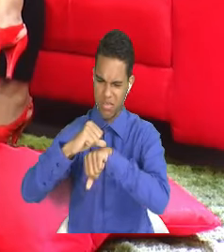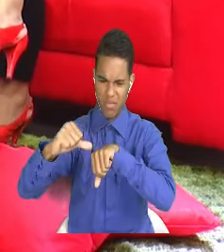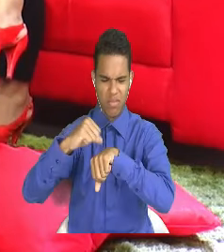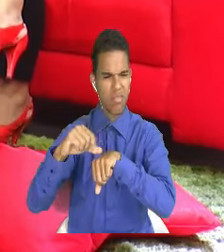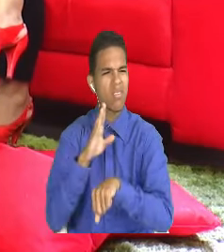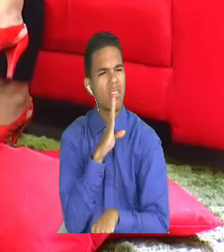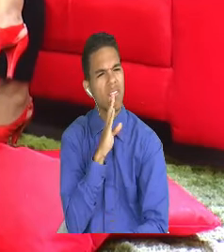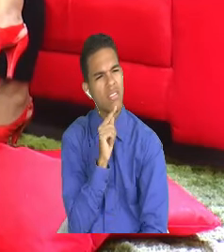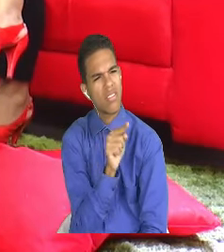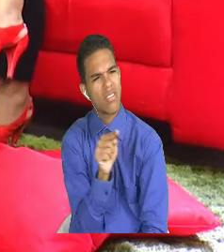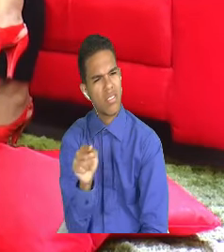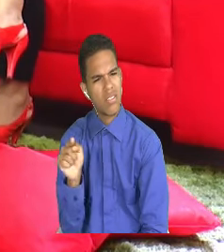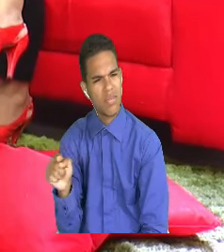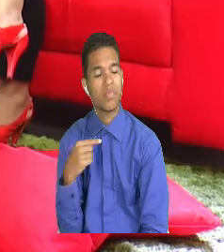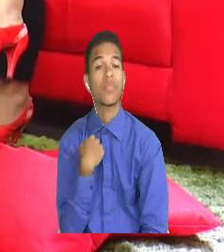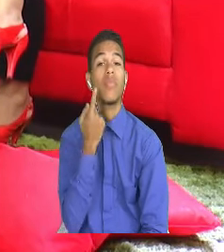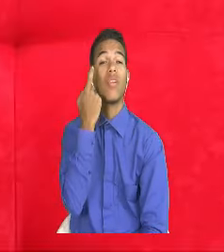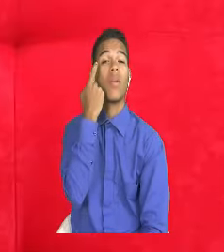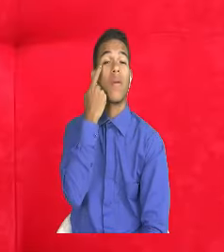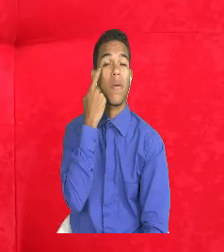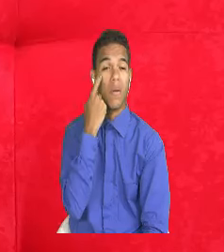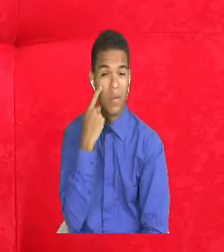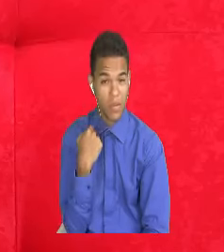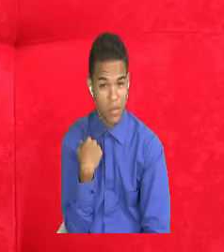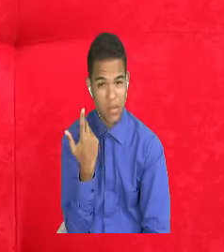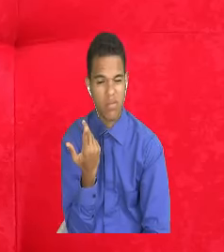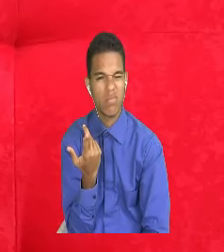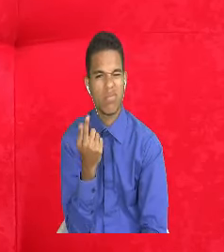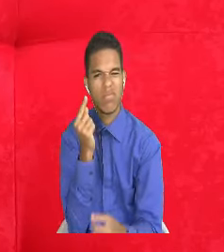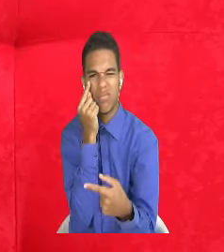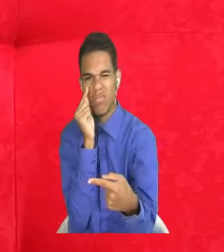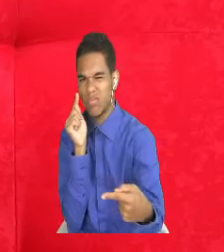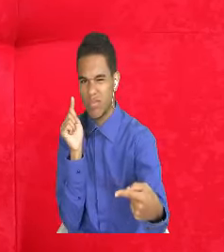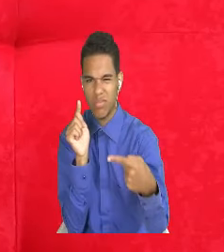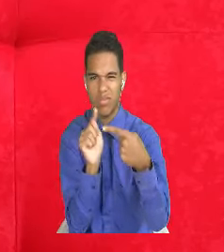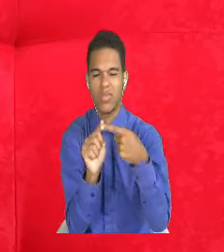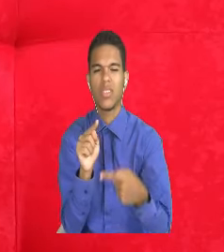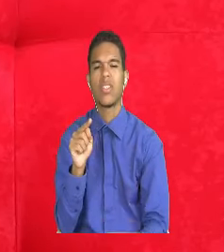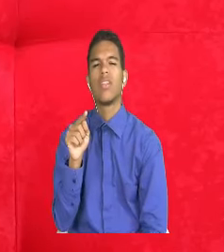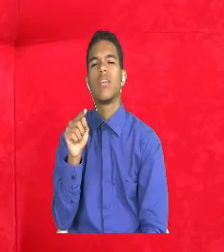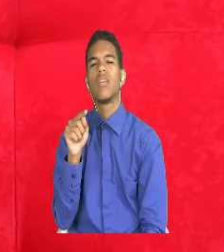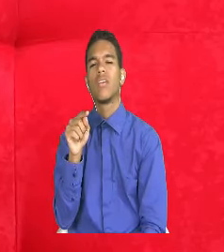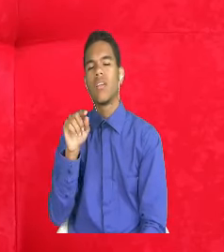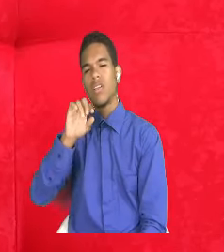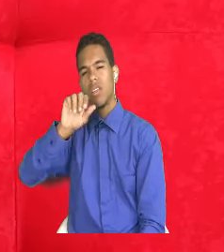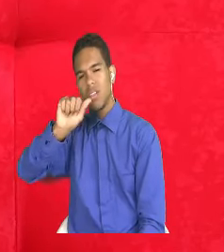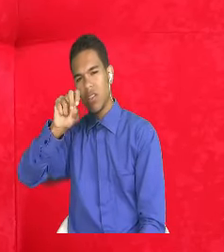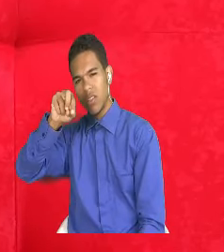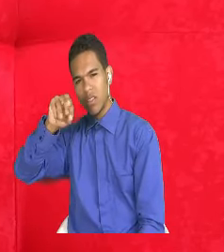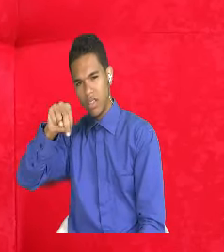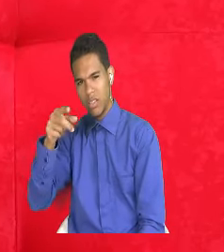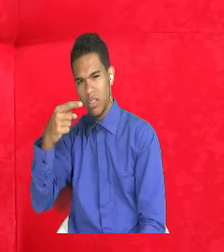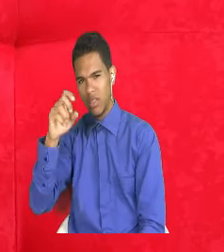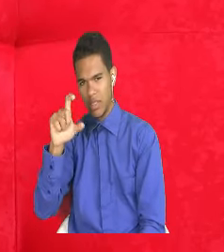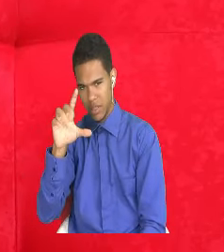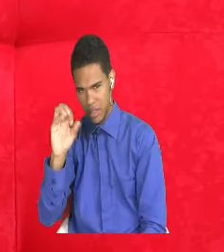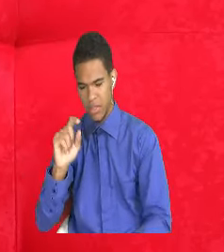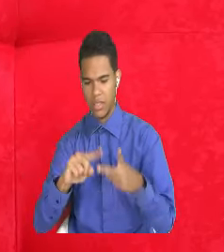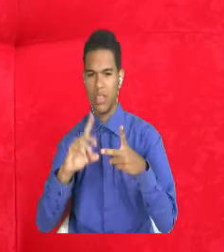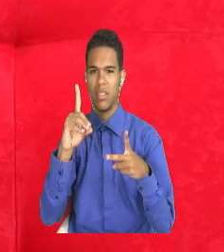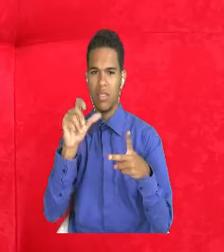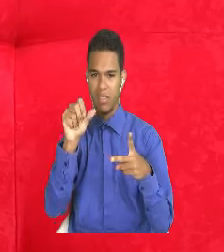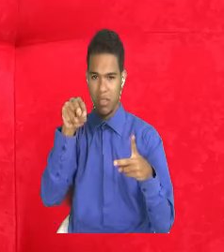poco enfocados en el tema de la ortopedia. Tenemos dos excelentes médicos ortopedistas, el doctor Angelo Suárez y el doctor Daniel Córdoba, que viene de la ciudad de